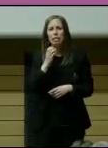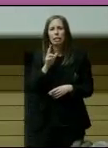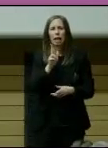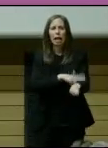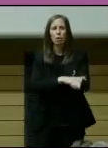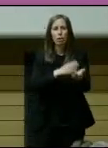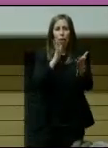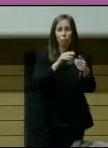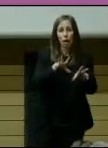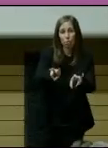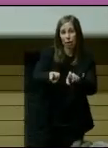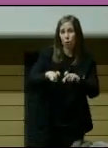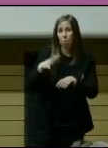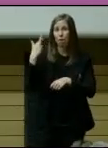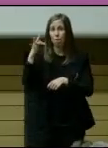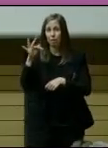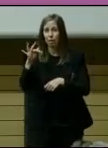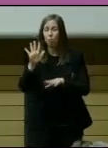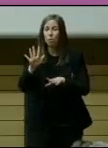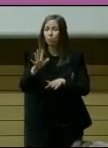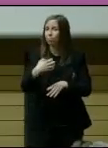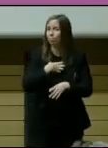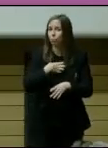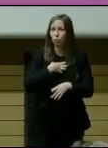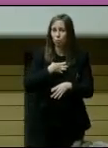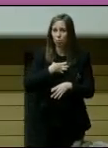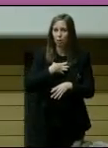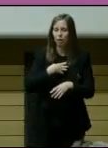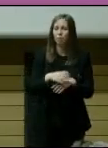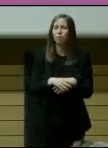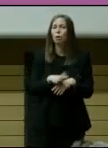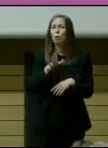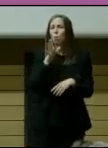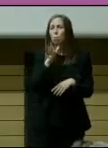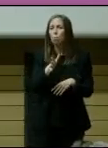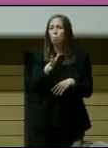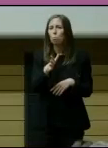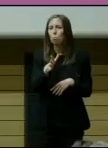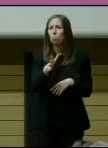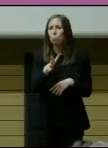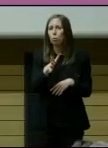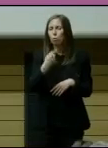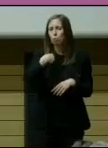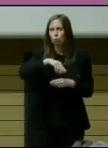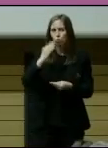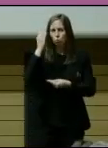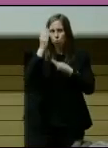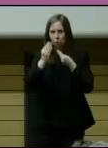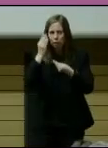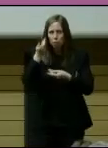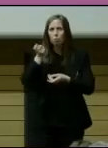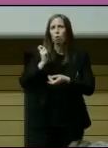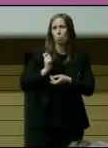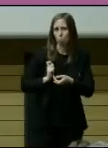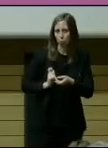heroína se pasarán a comprar fentanilos, pero eso no es así, ni te hacemos, porque en nuestro marco mental sí que ahí está de